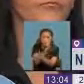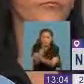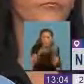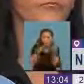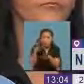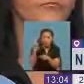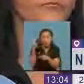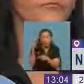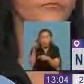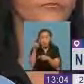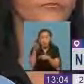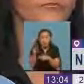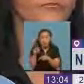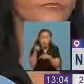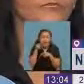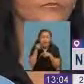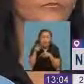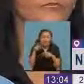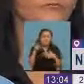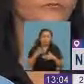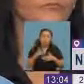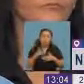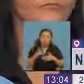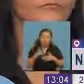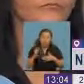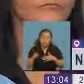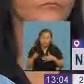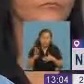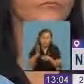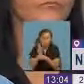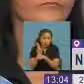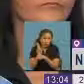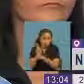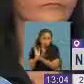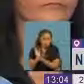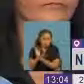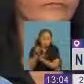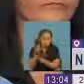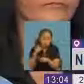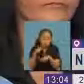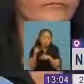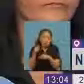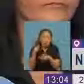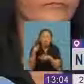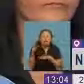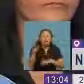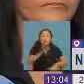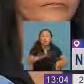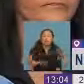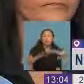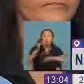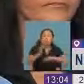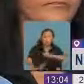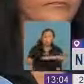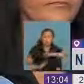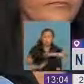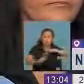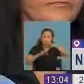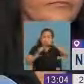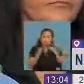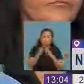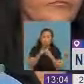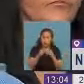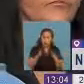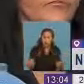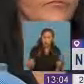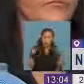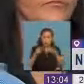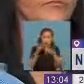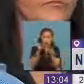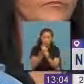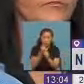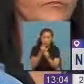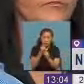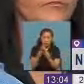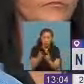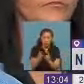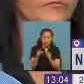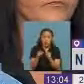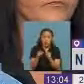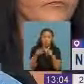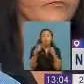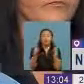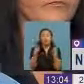Bolivia. Esa es mi circunscripción consular. En términos organizativos, fundamentalmente tenemos una reunión de trabajo con la